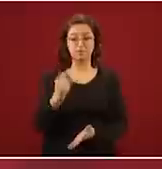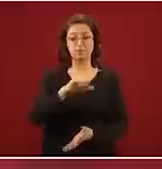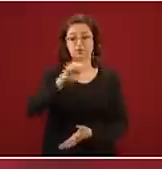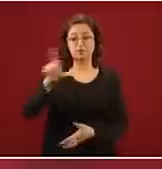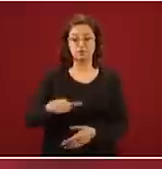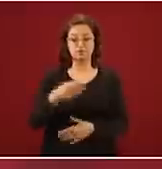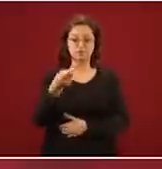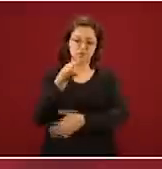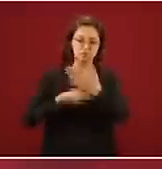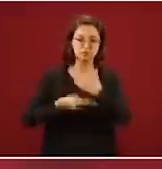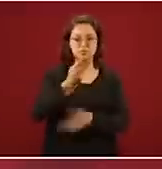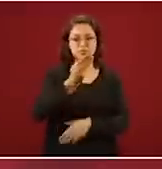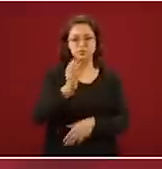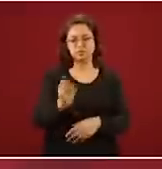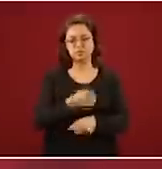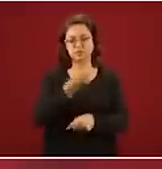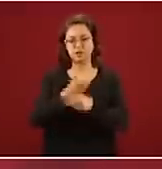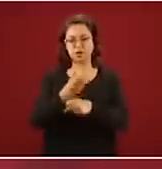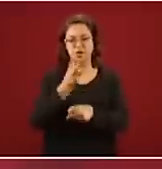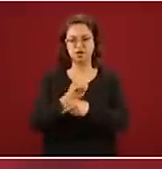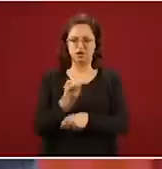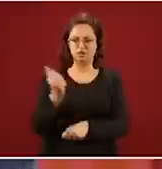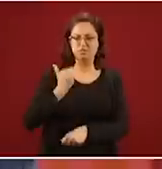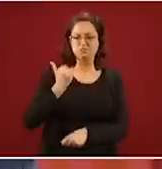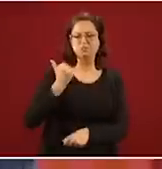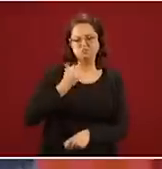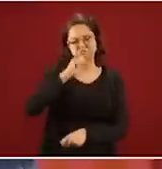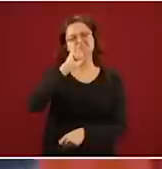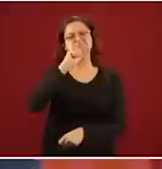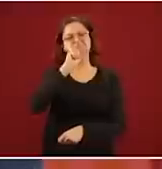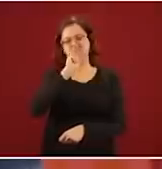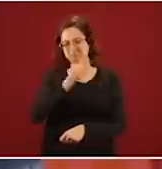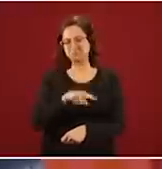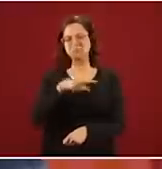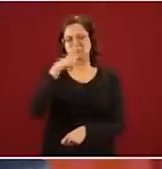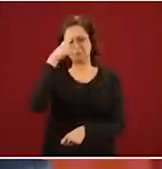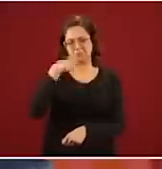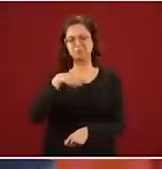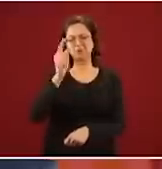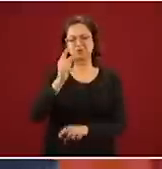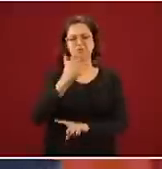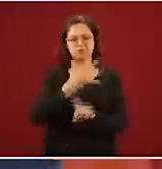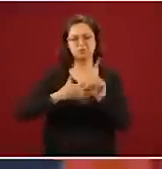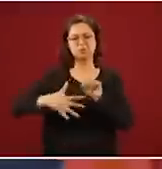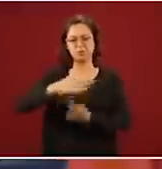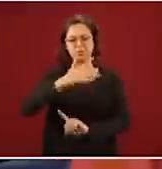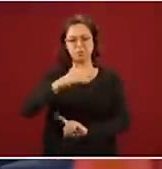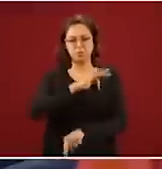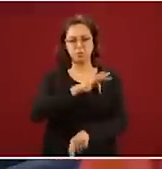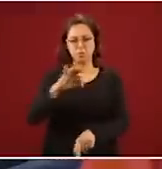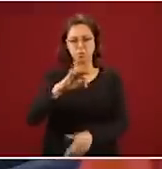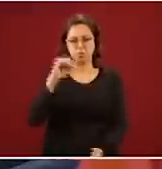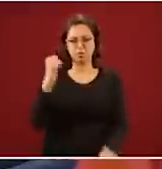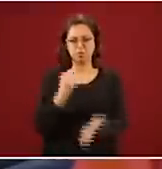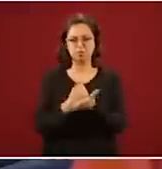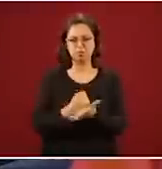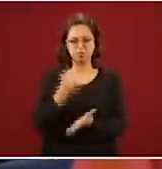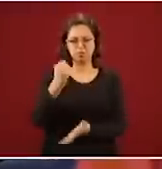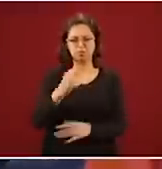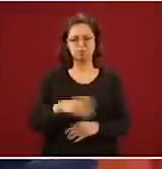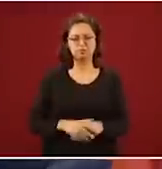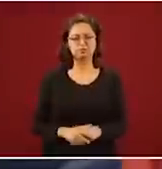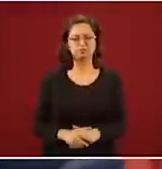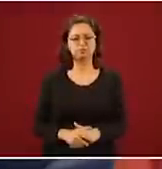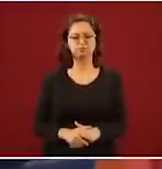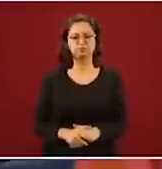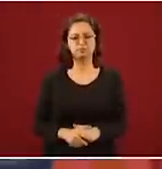a Canadá, en donde hay condiciones también para que se apruebe. Tienen ellos una